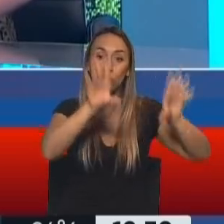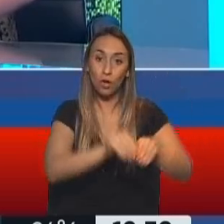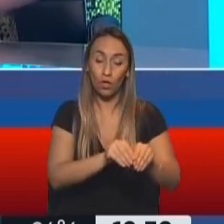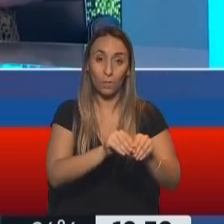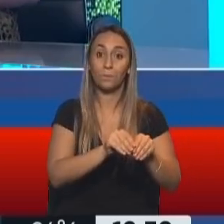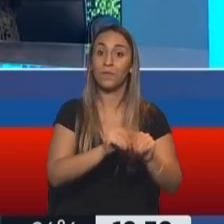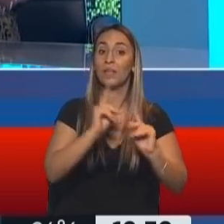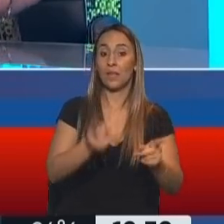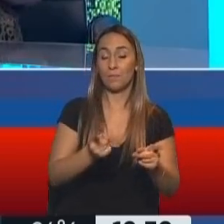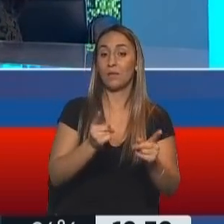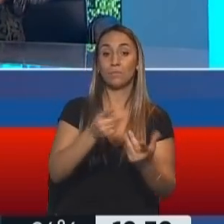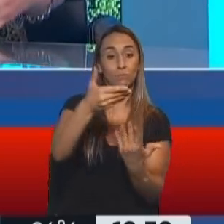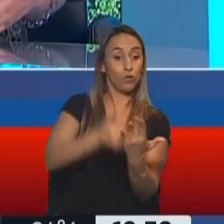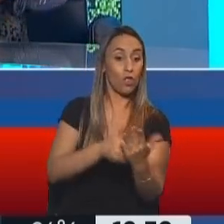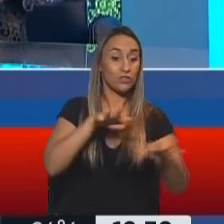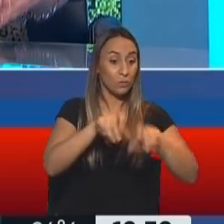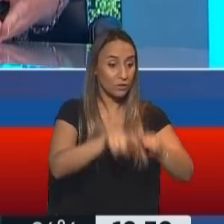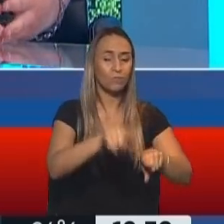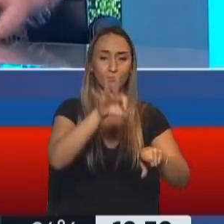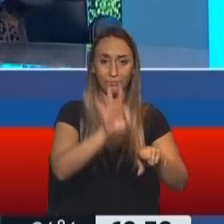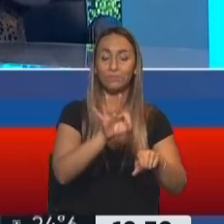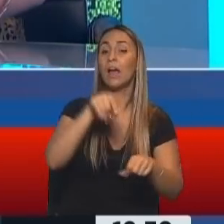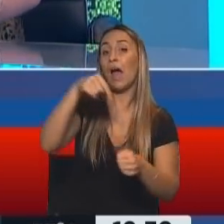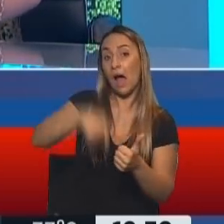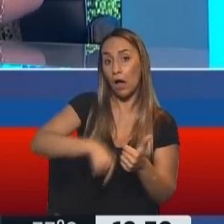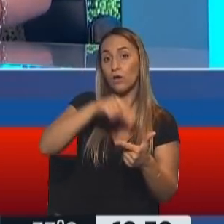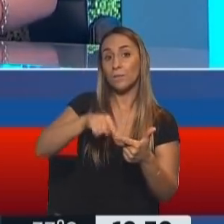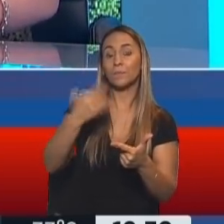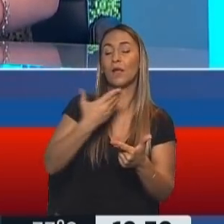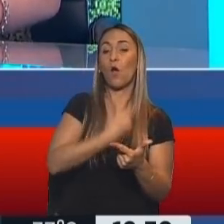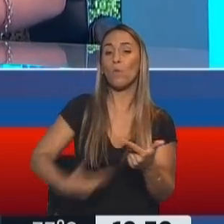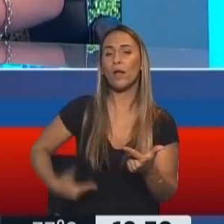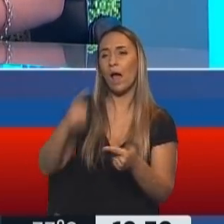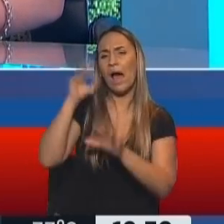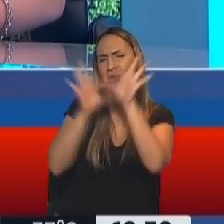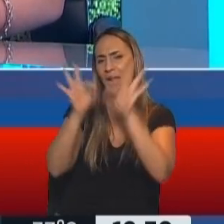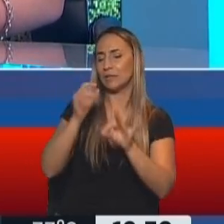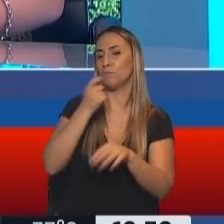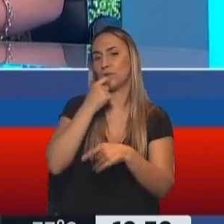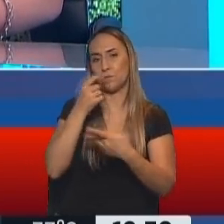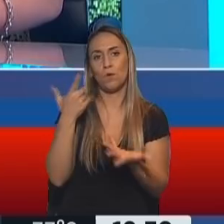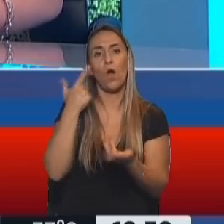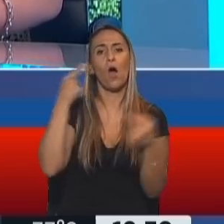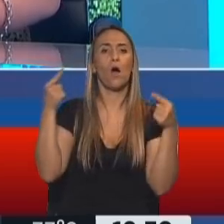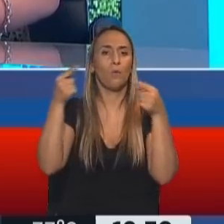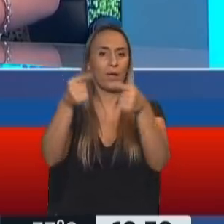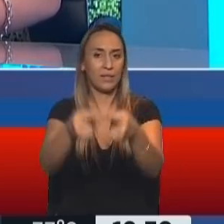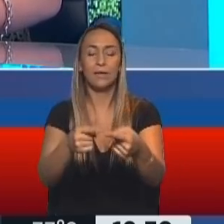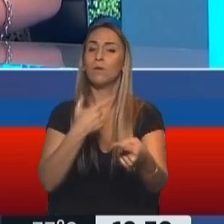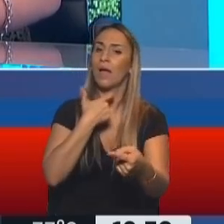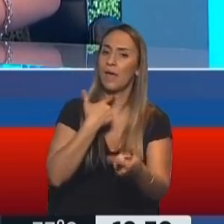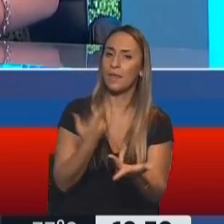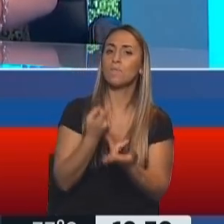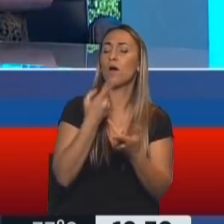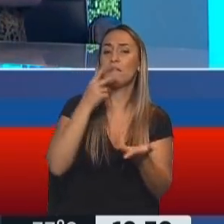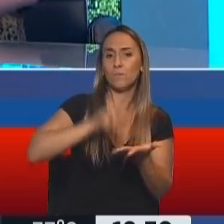del gobierno, ¿sí? Bueno, a partir de ahora tenemos la intención, la visión política de llegar a estas metas fiscales, cambiarias, de inflación, de